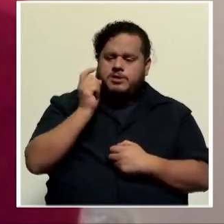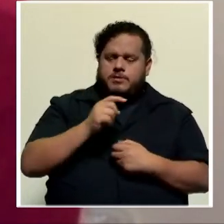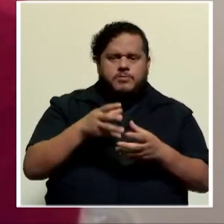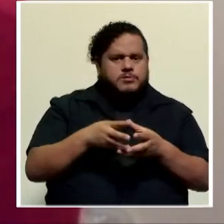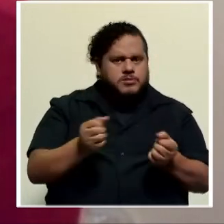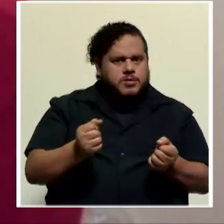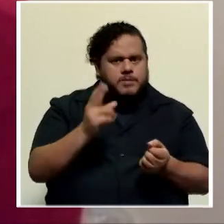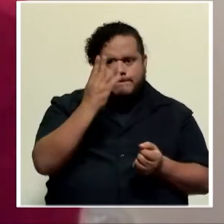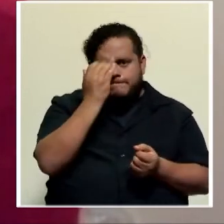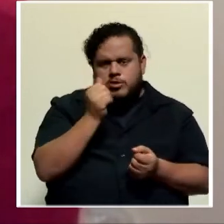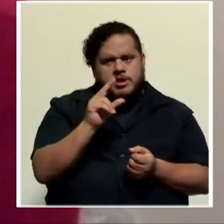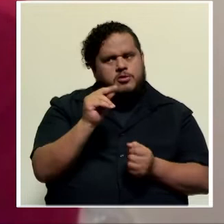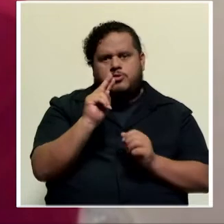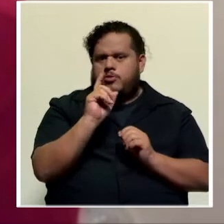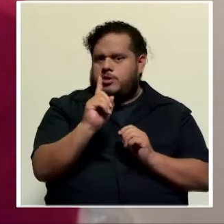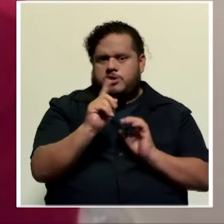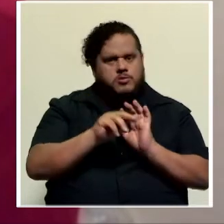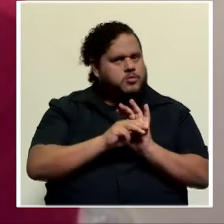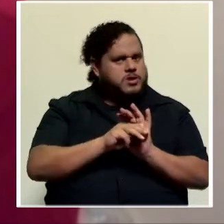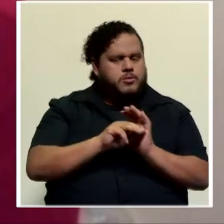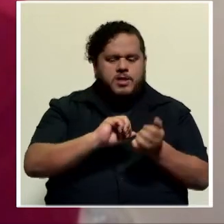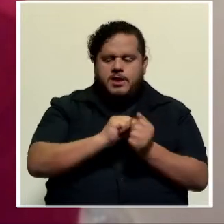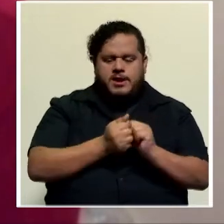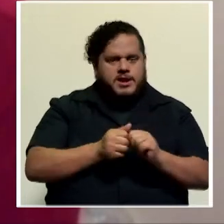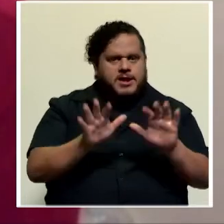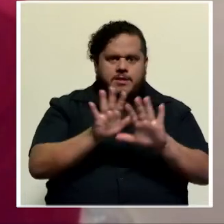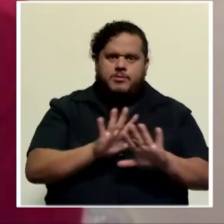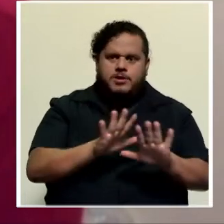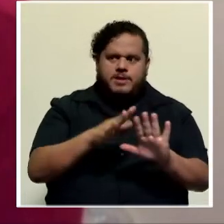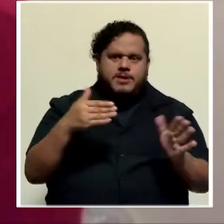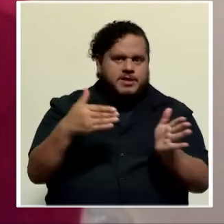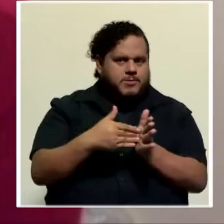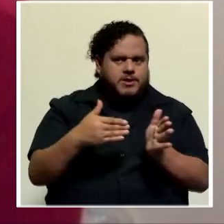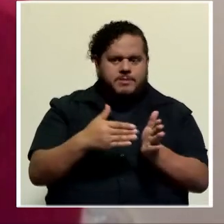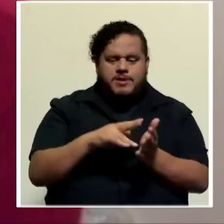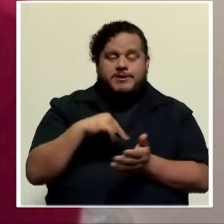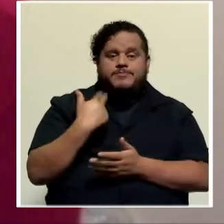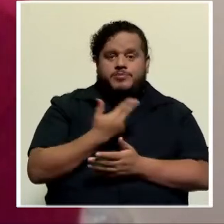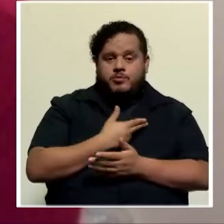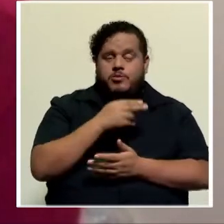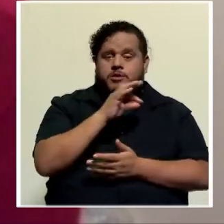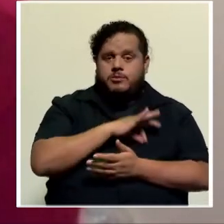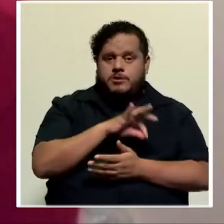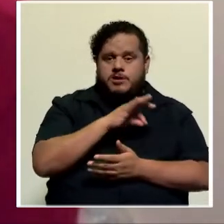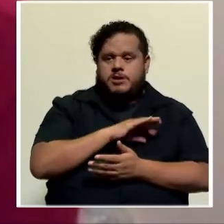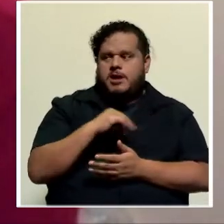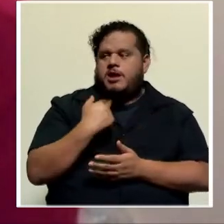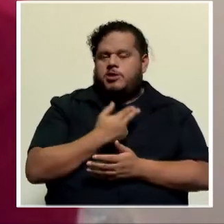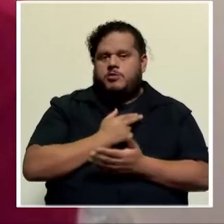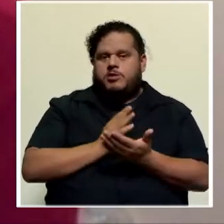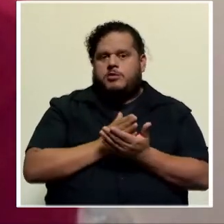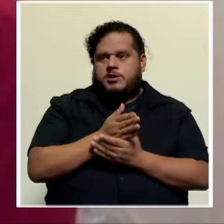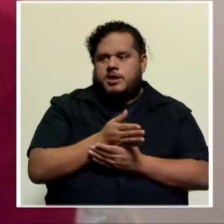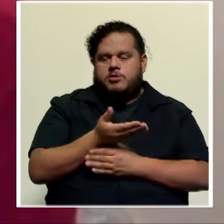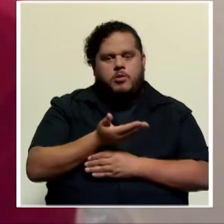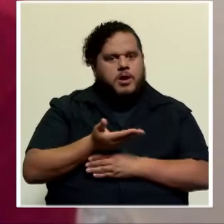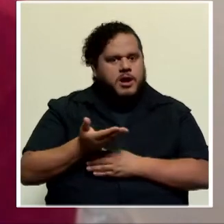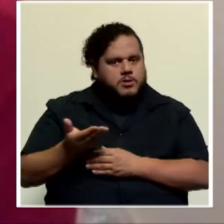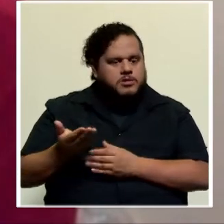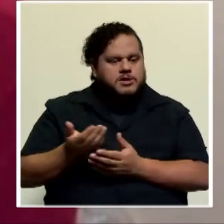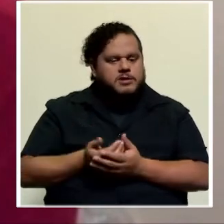porque no es una moda. Realmente el cambio climático amenaza nuestro bienestar, nuestro acceso a cosas